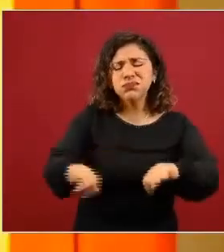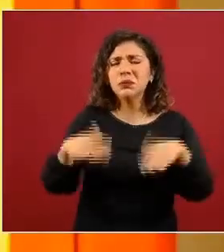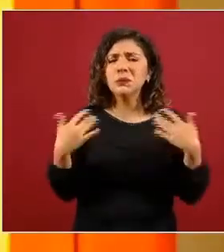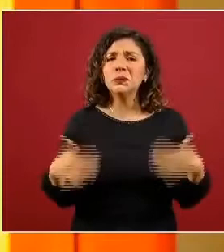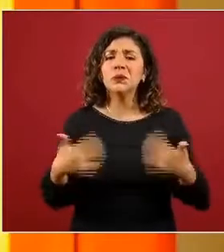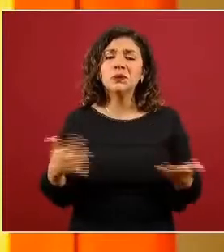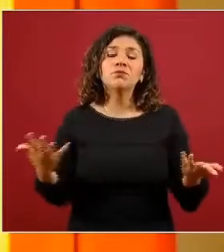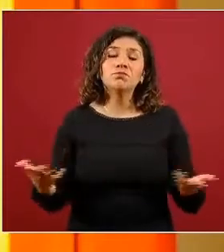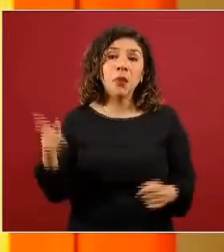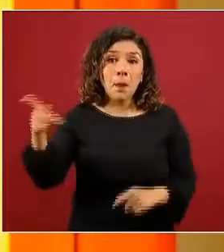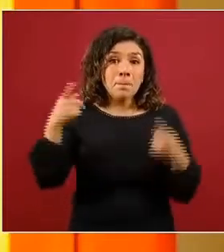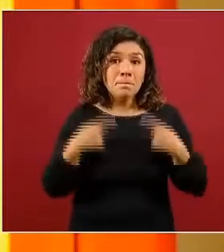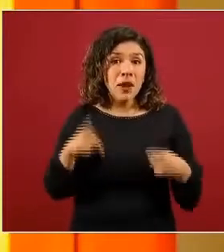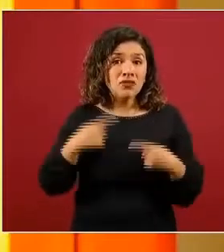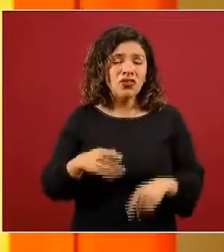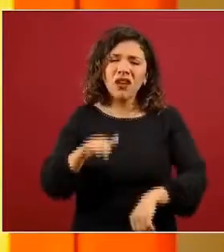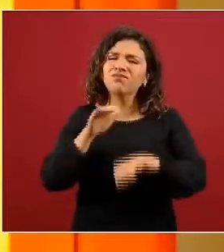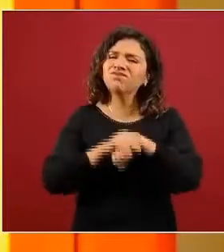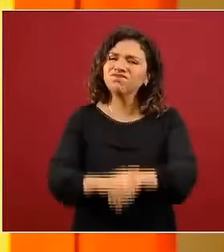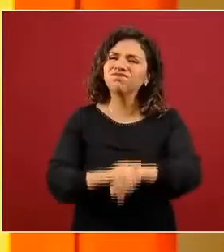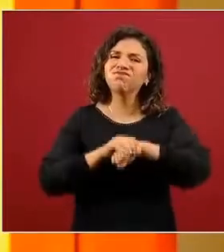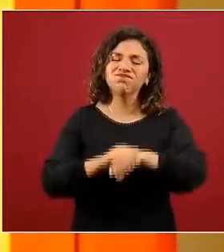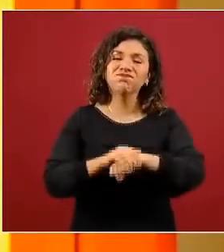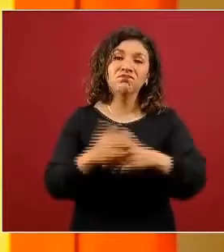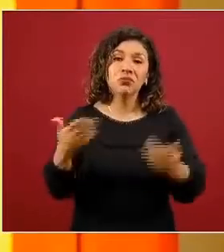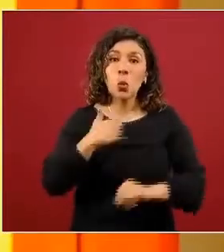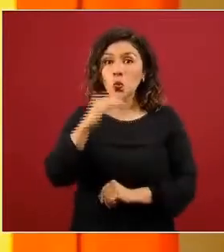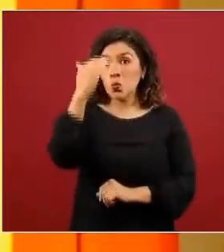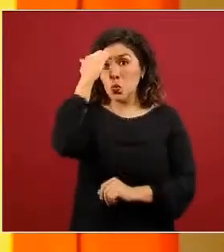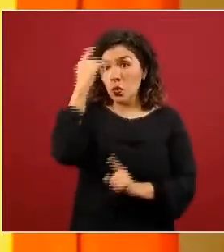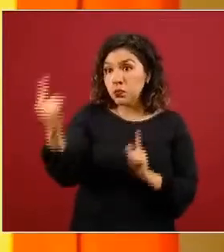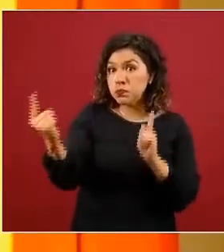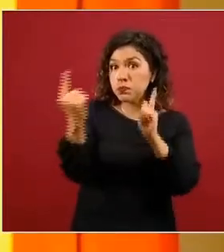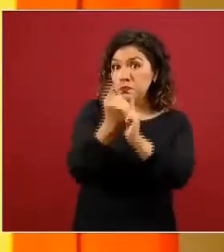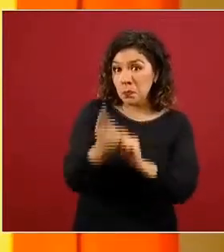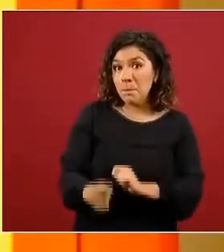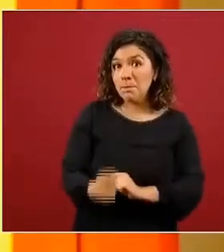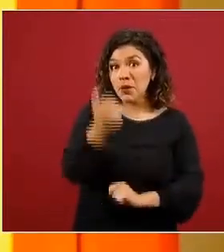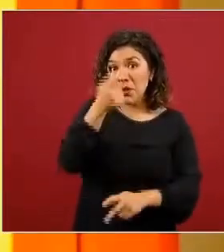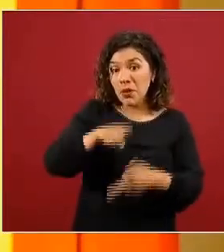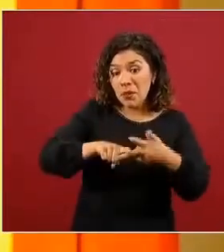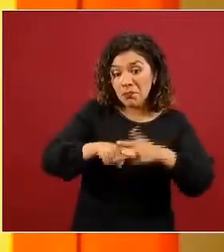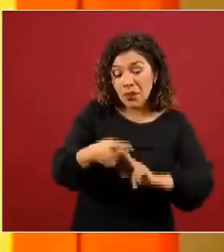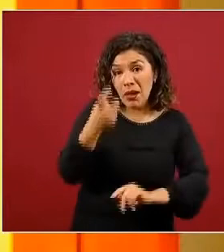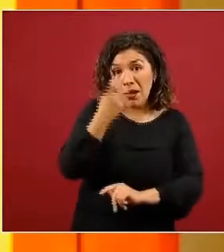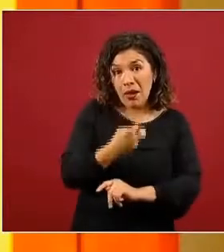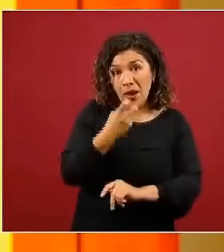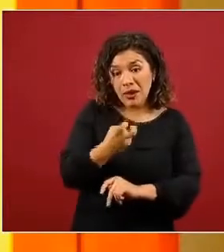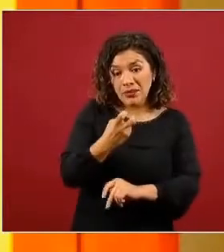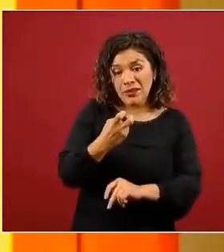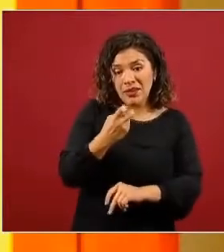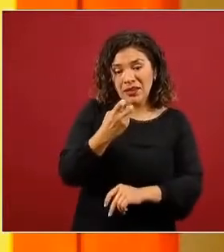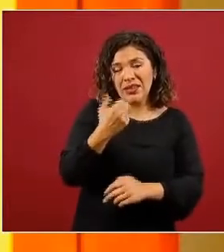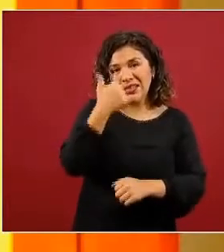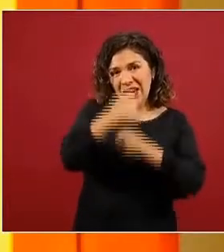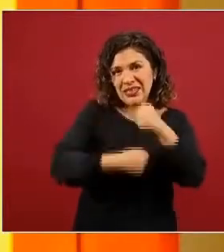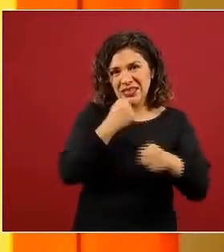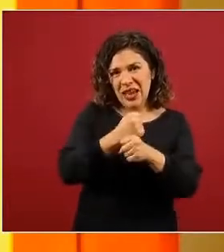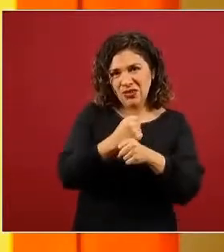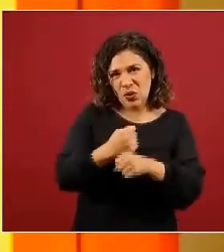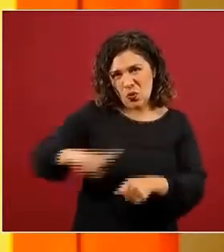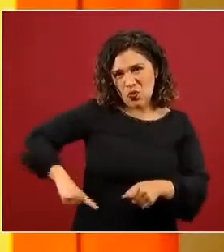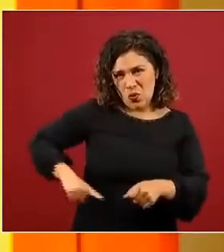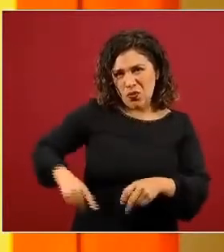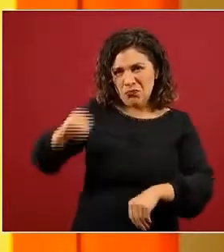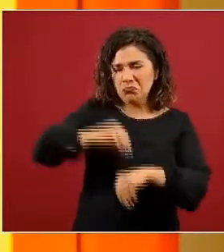profesional y además una persona muy amigable. Desde que lo conocimos al inicio de este sexenio, siempre nos